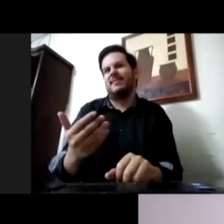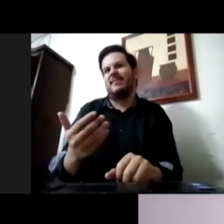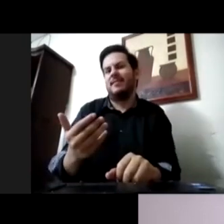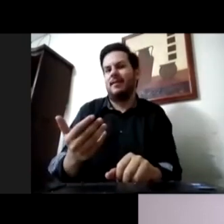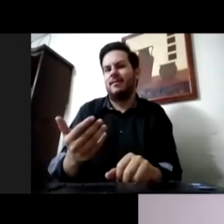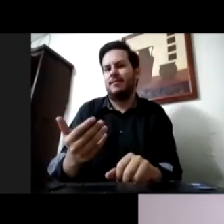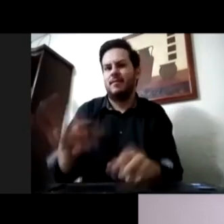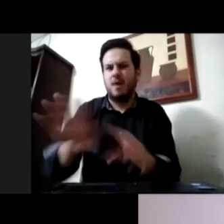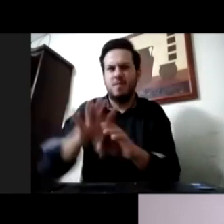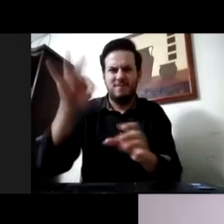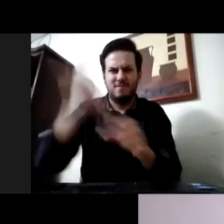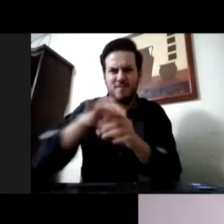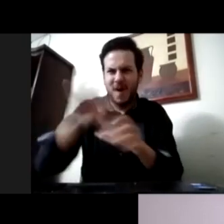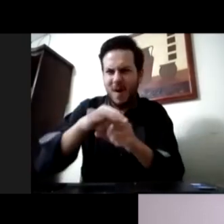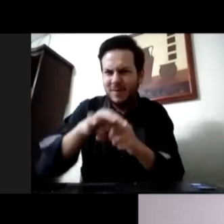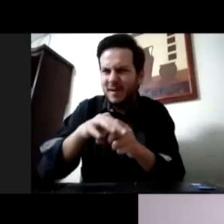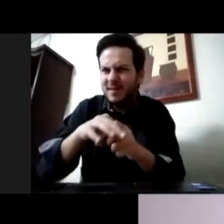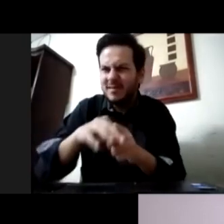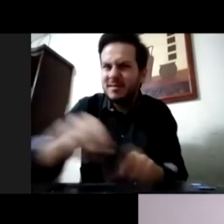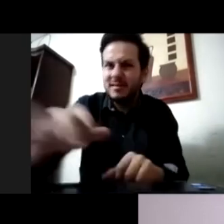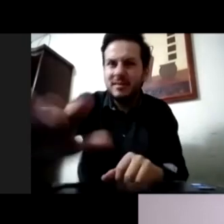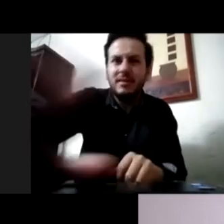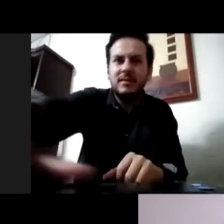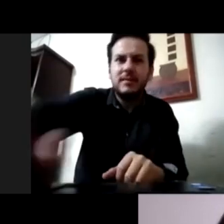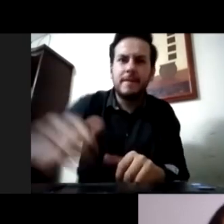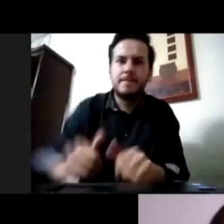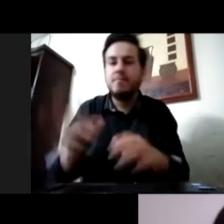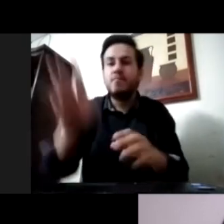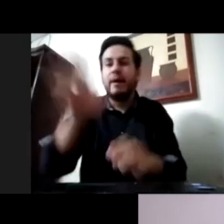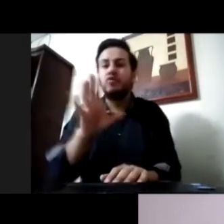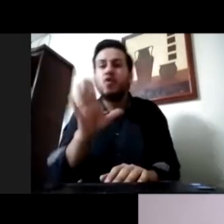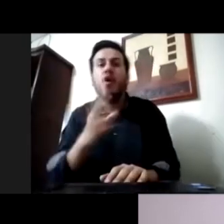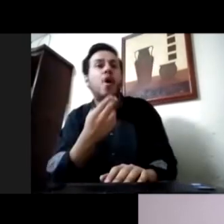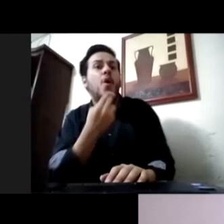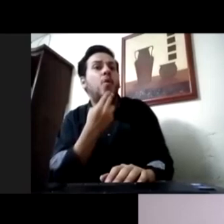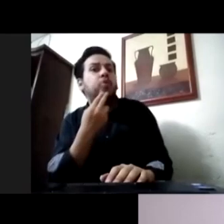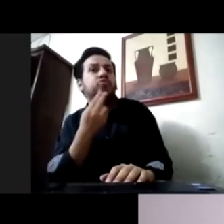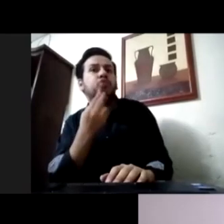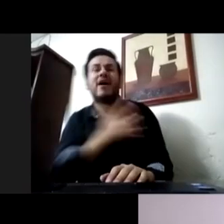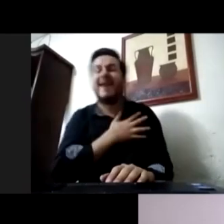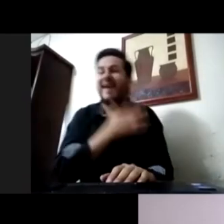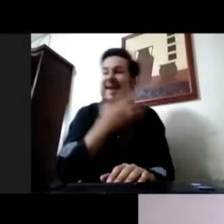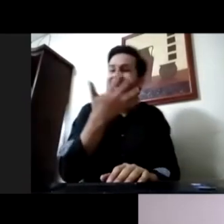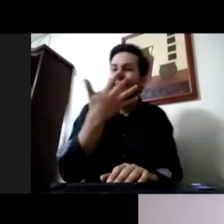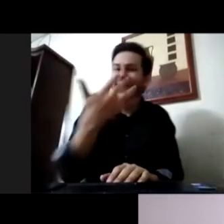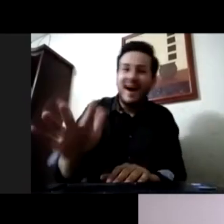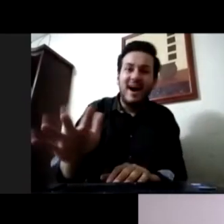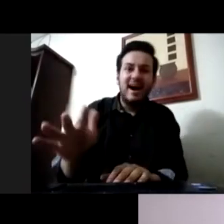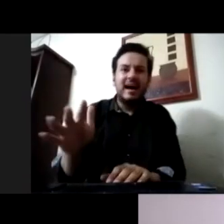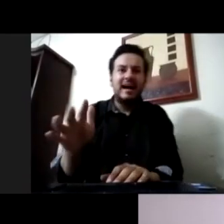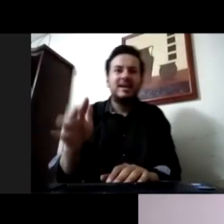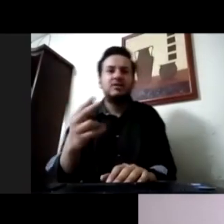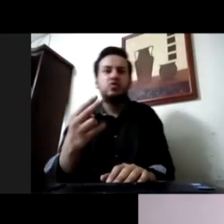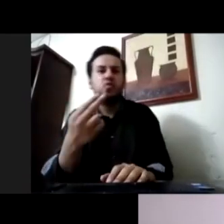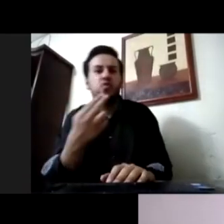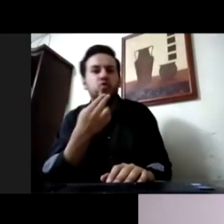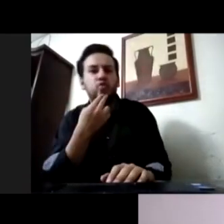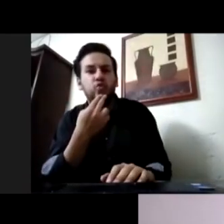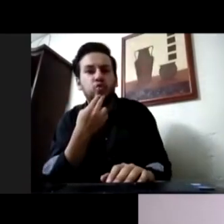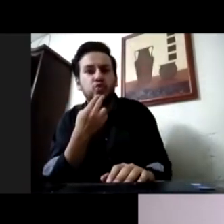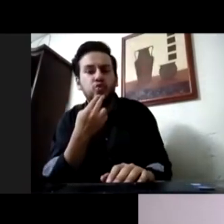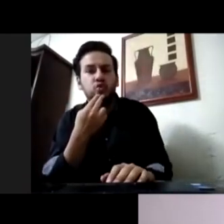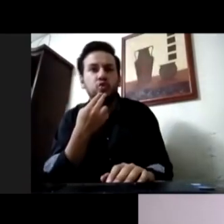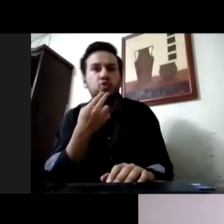Tiene que ver con un uso general del término discriminación, es cierto, el uso